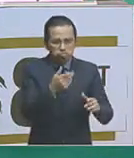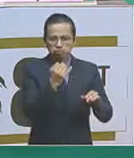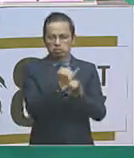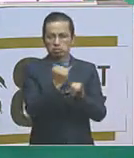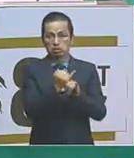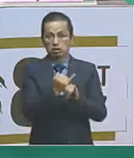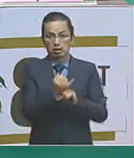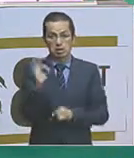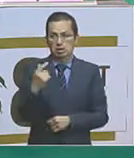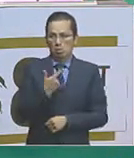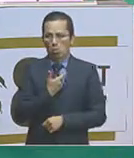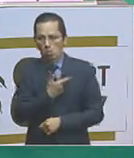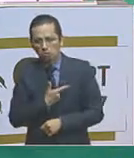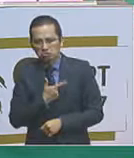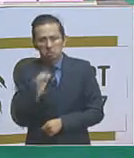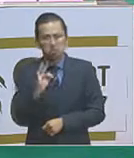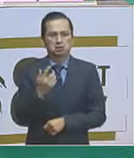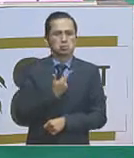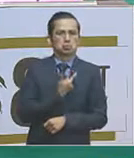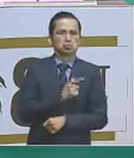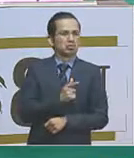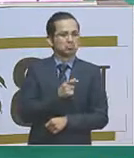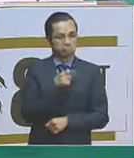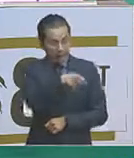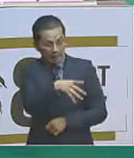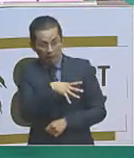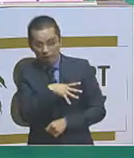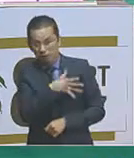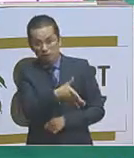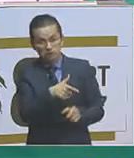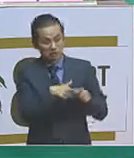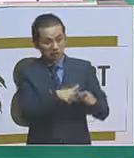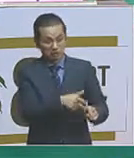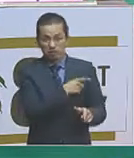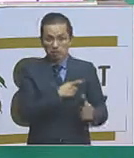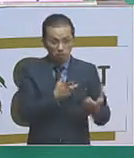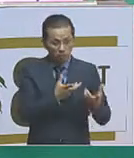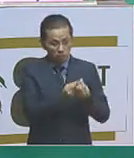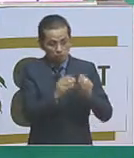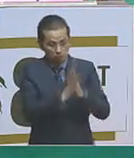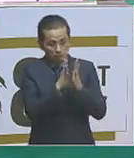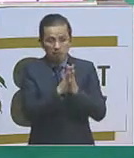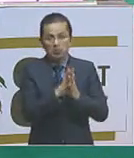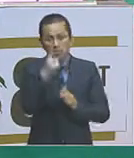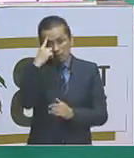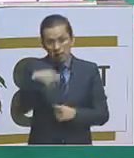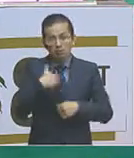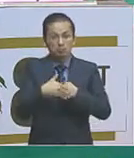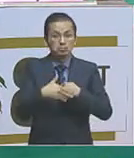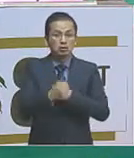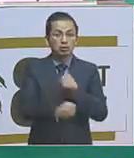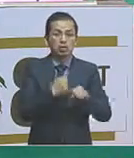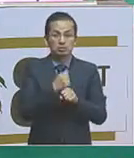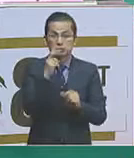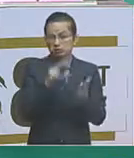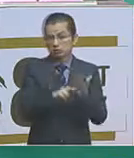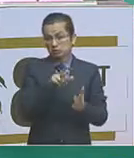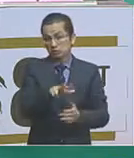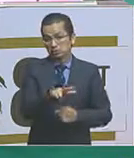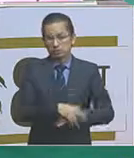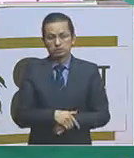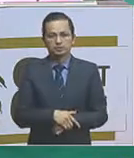tenemos que interactuar en ella particularmente por la coyuntura electoral que vendrá para el año 2018 se